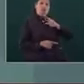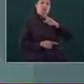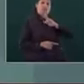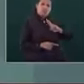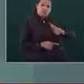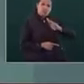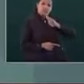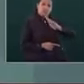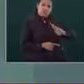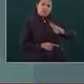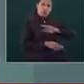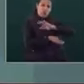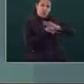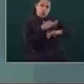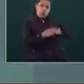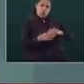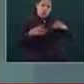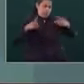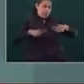de los ciudadanos,